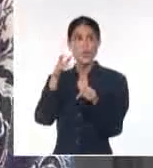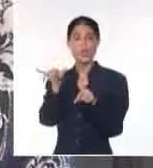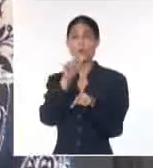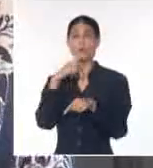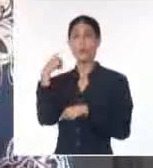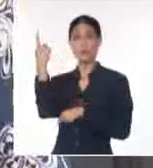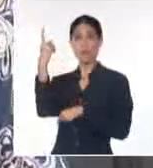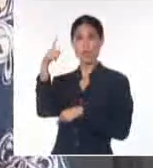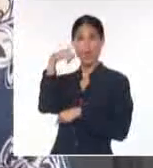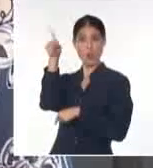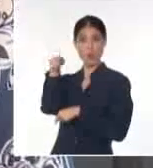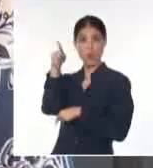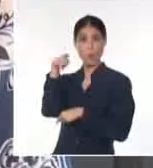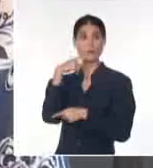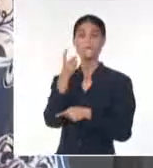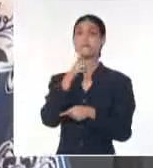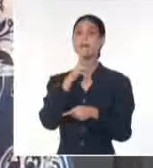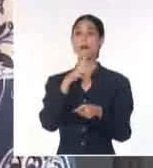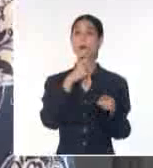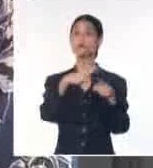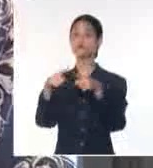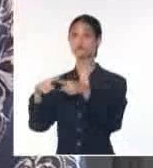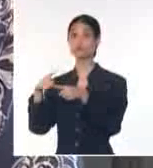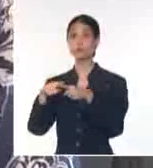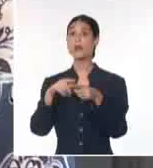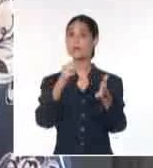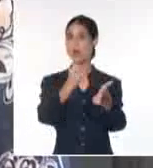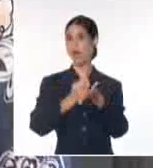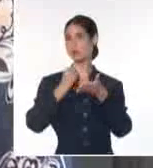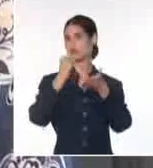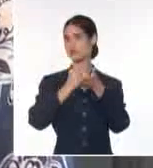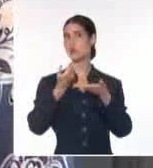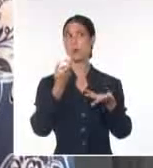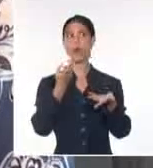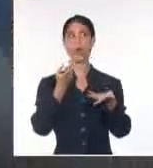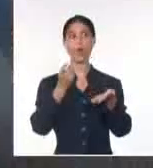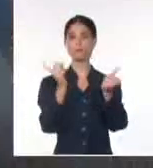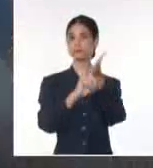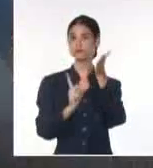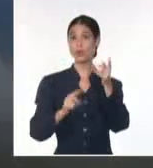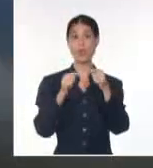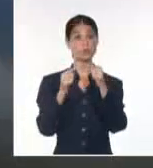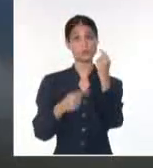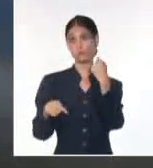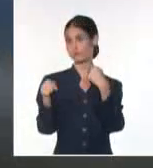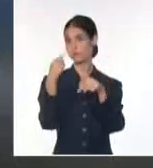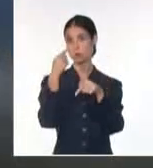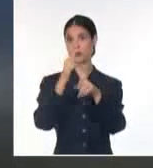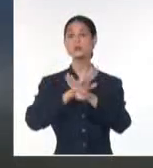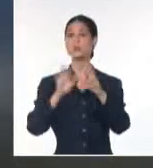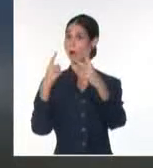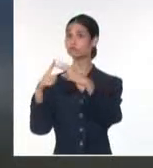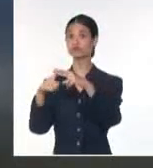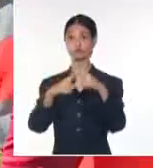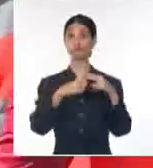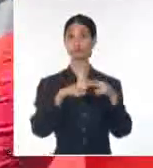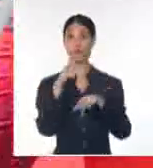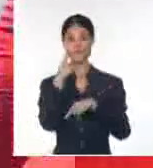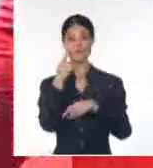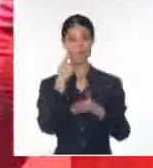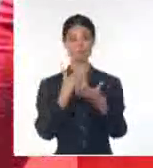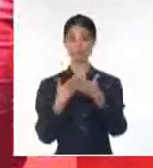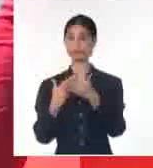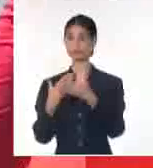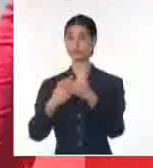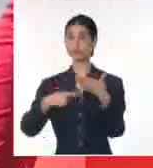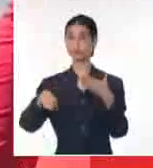agua con las pequeñas centrales hidroeléctricas, es imprescindible para el desarrollo. Ya hay soluciones, hemos visto aquí cómo ha ido